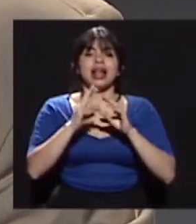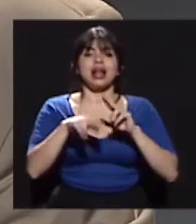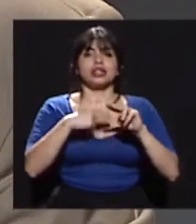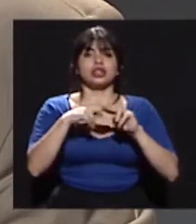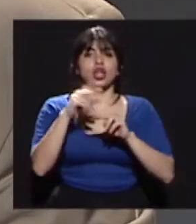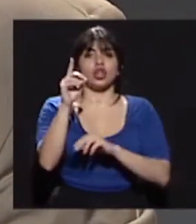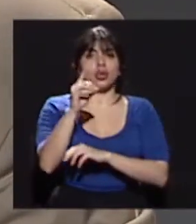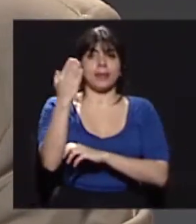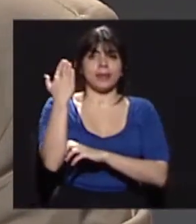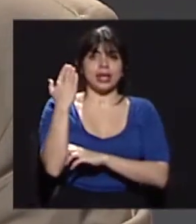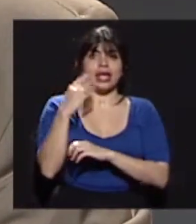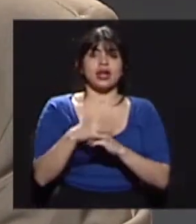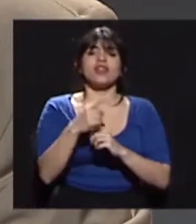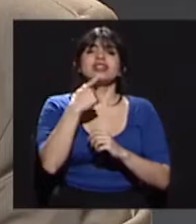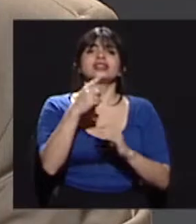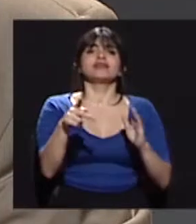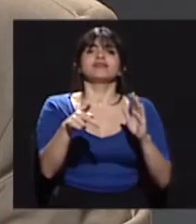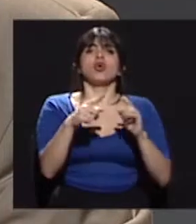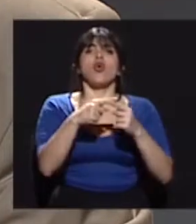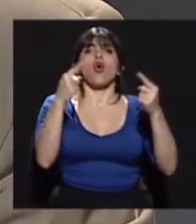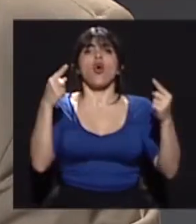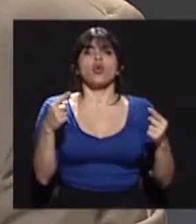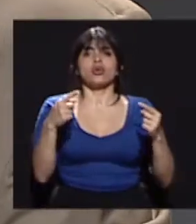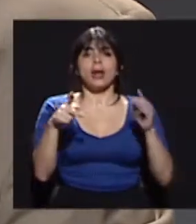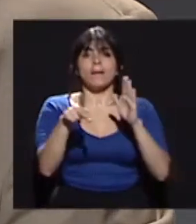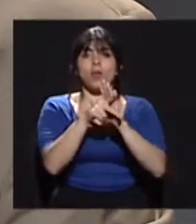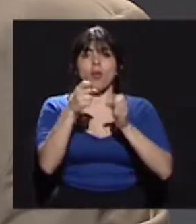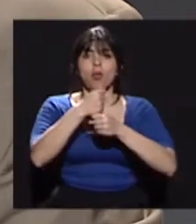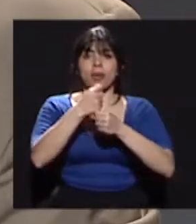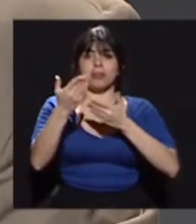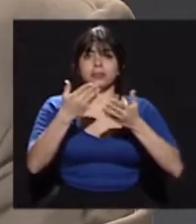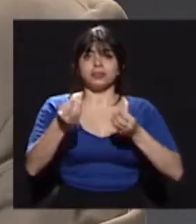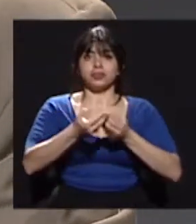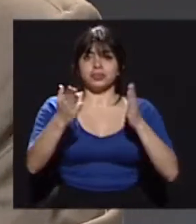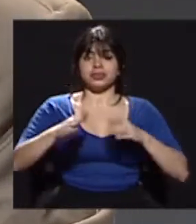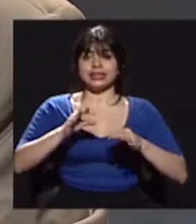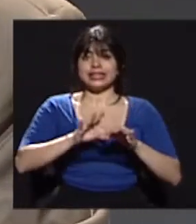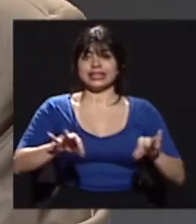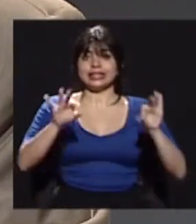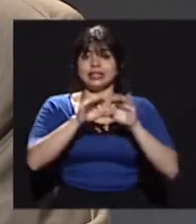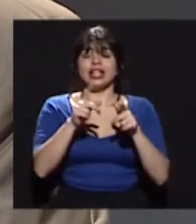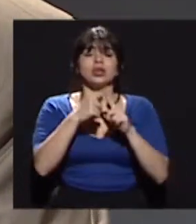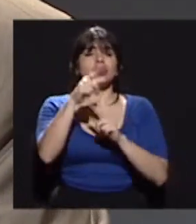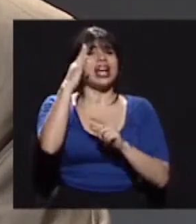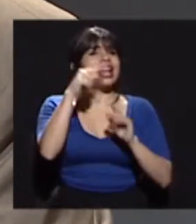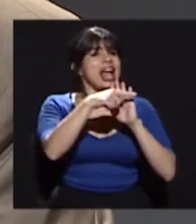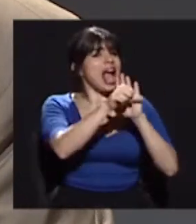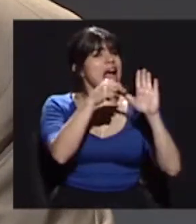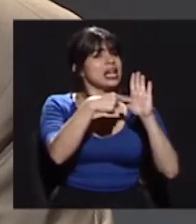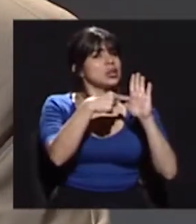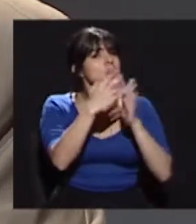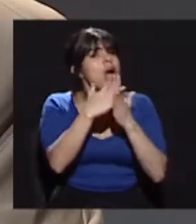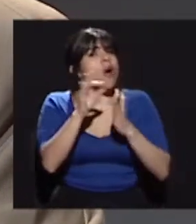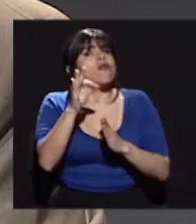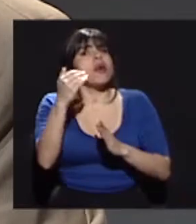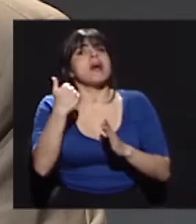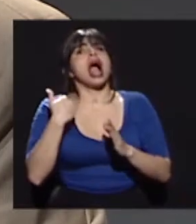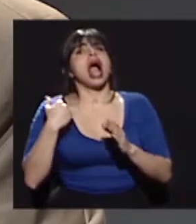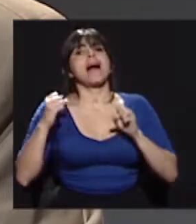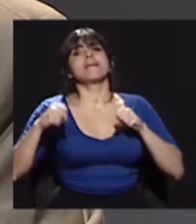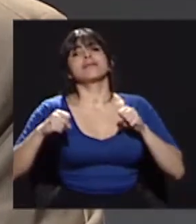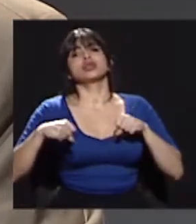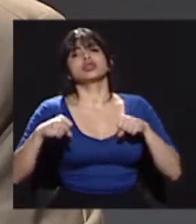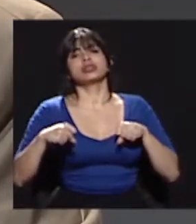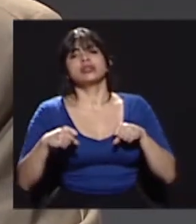que se permita la huelga en servicios públicos esenciales pero cree usted que de este artículo de alguna manera hay espacio